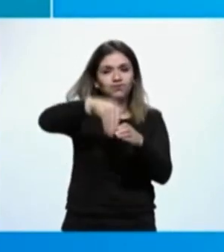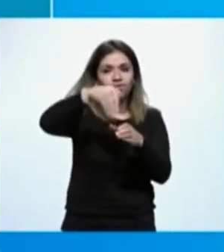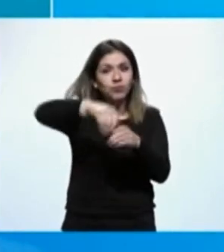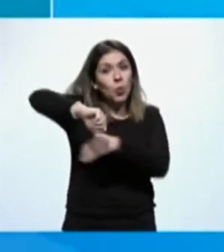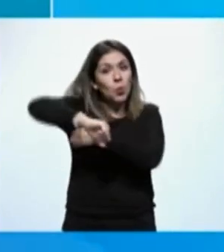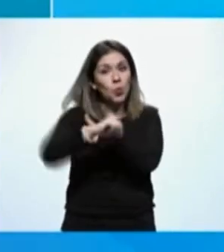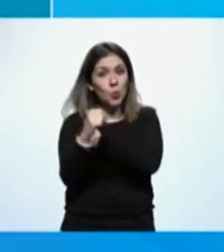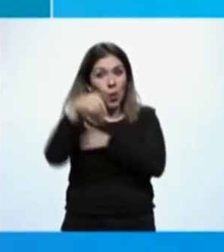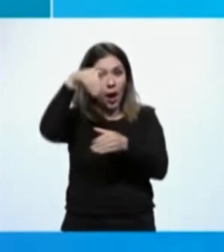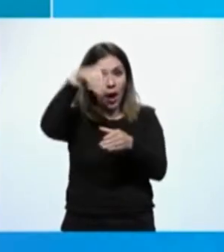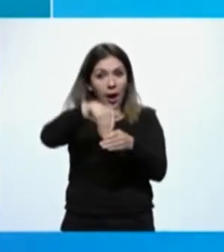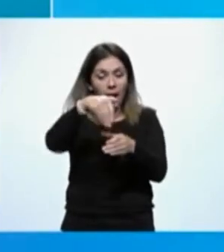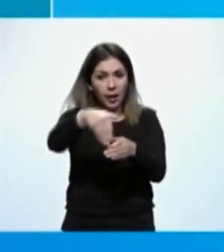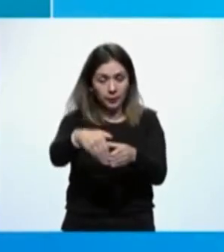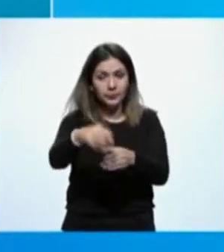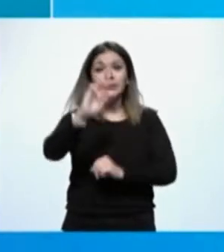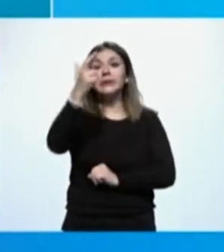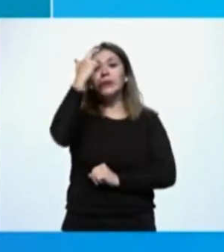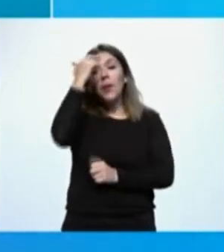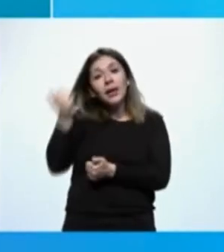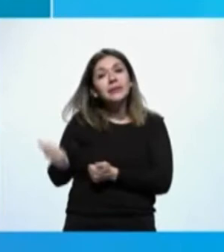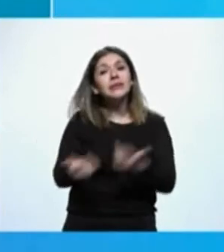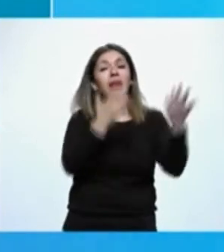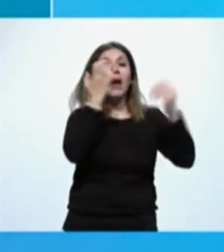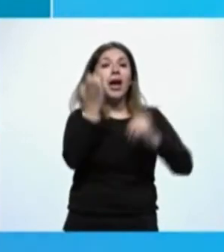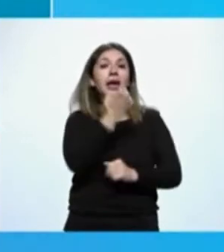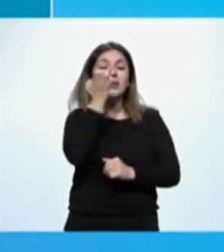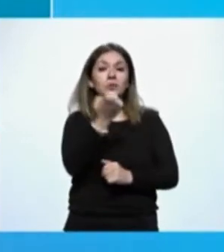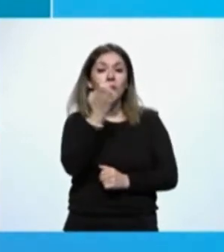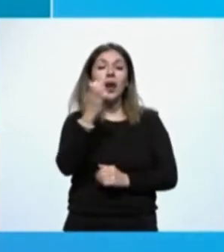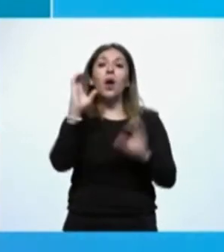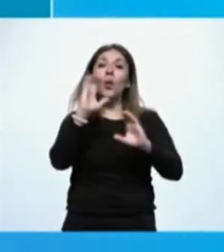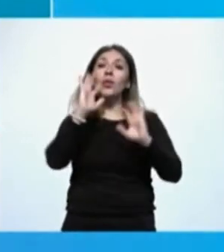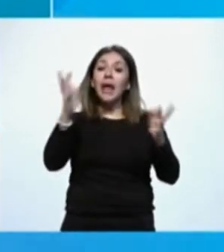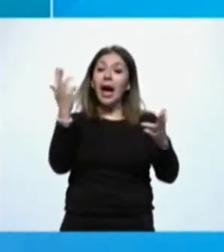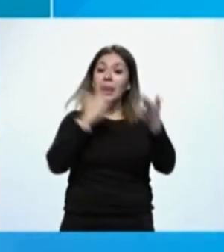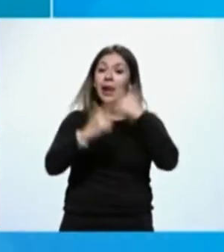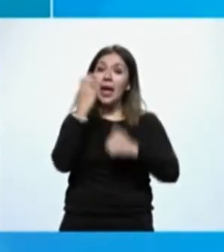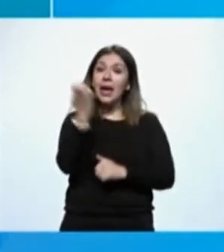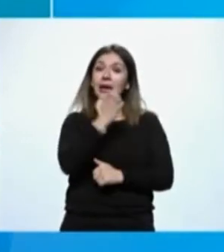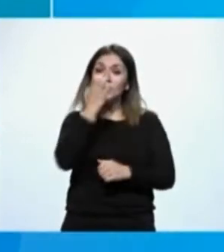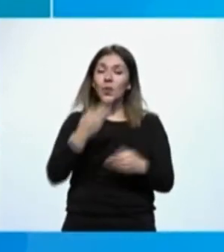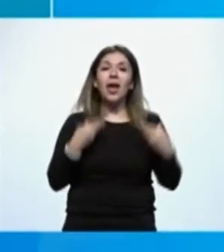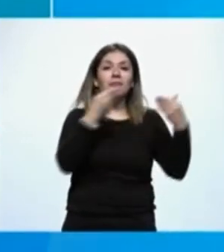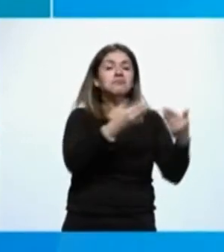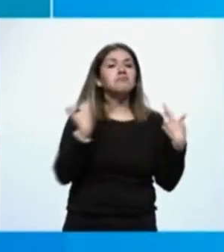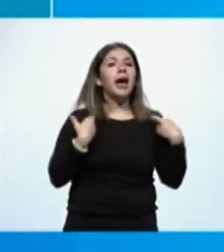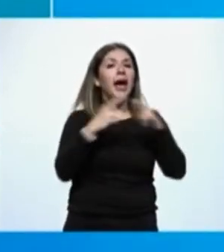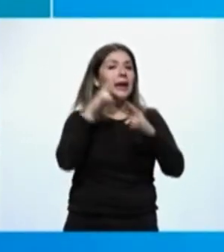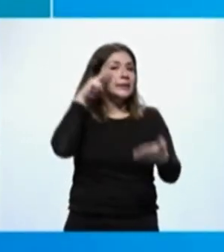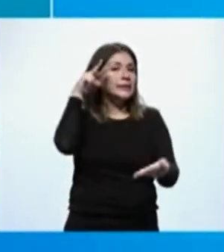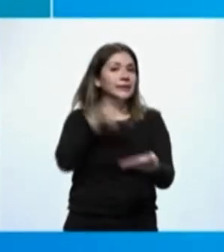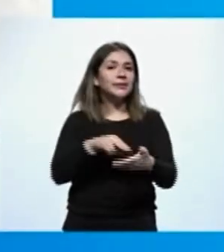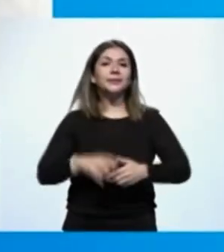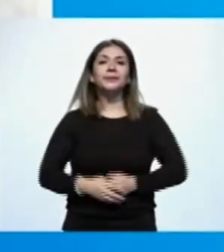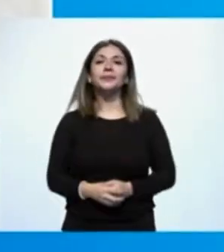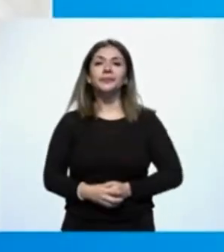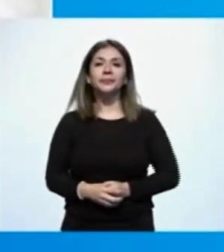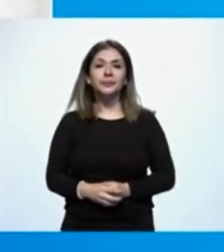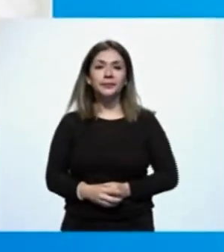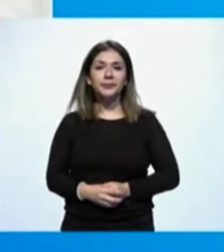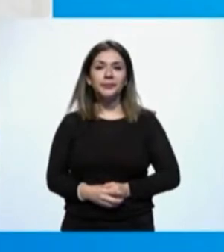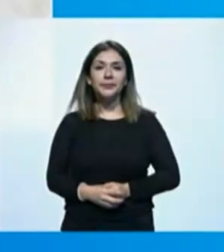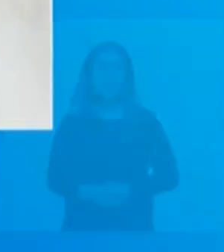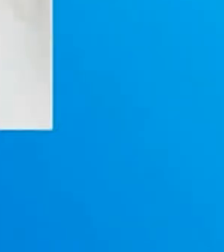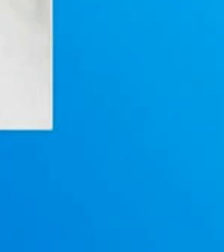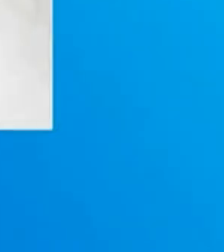que hiciste. Recuerda llevarla a tu maestro o maestro cuando regreses a clases.